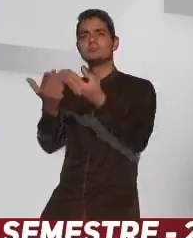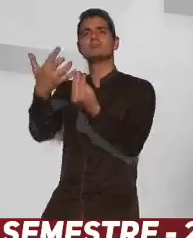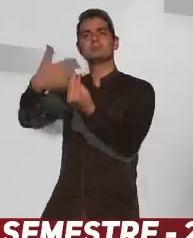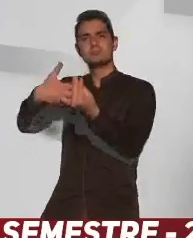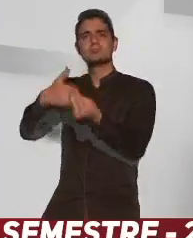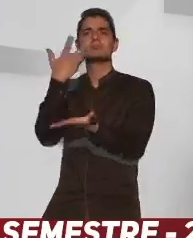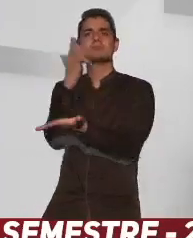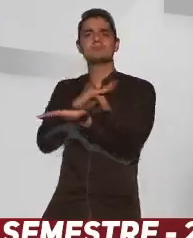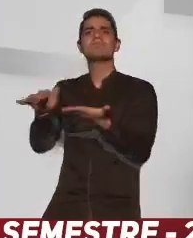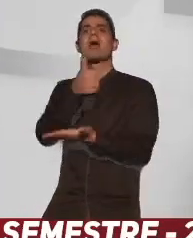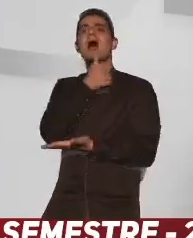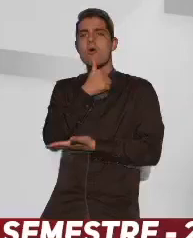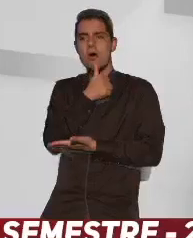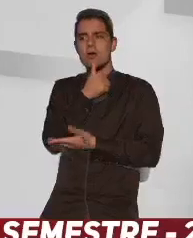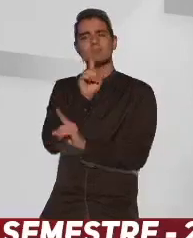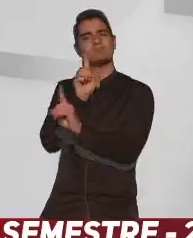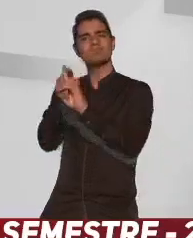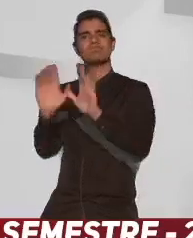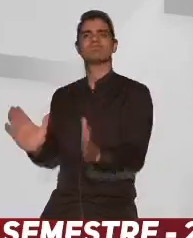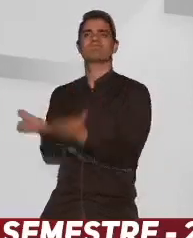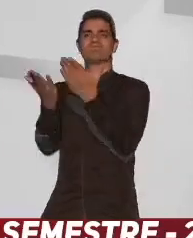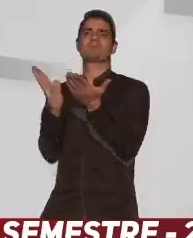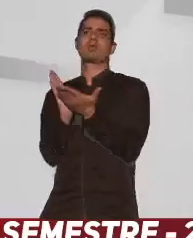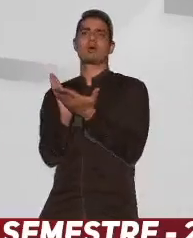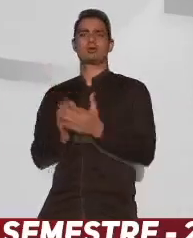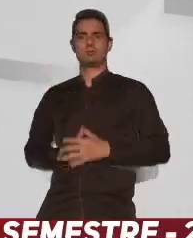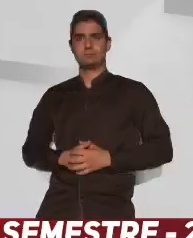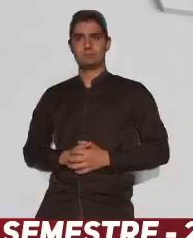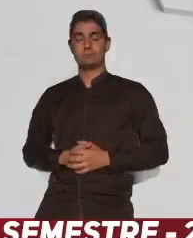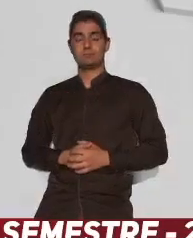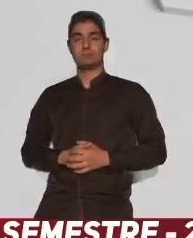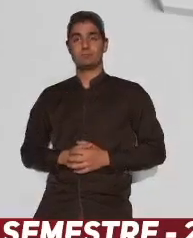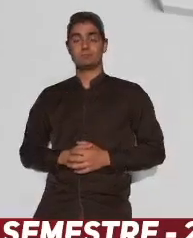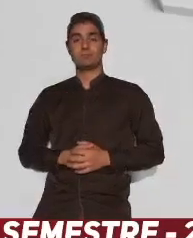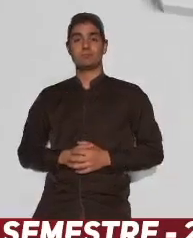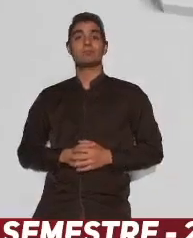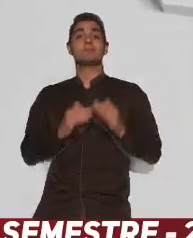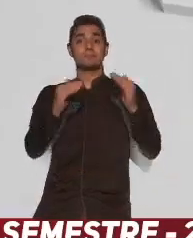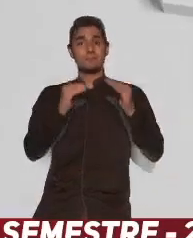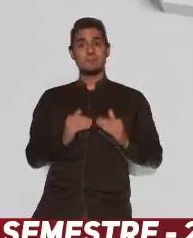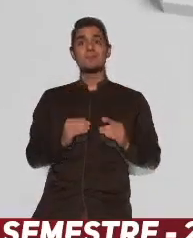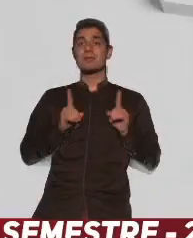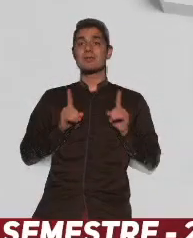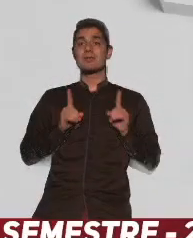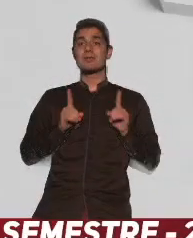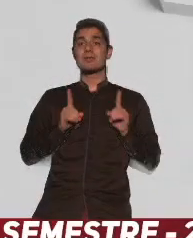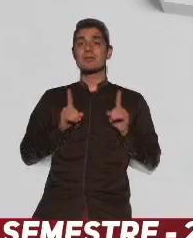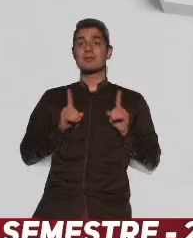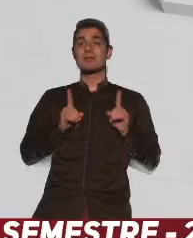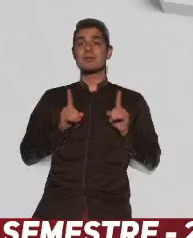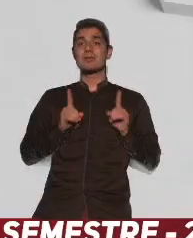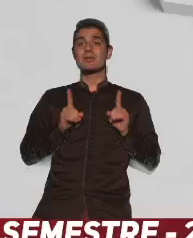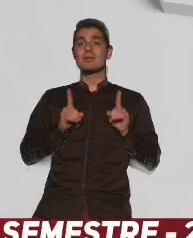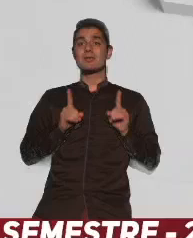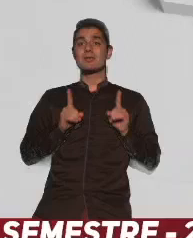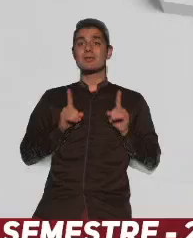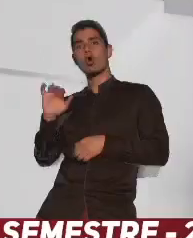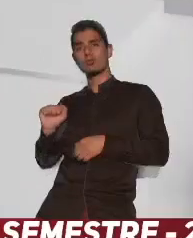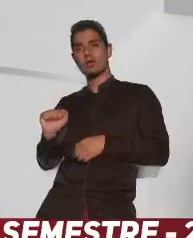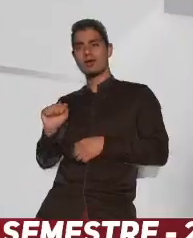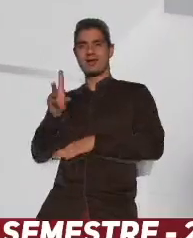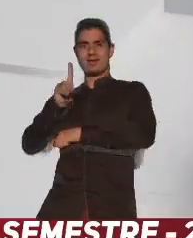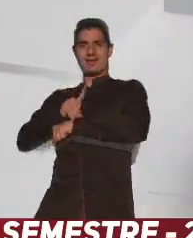la educación. Asimismo, en el municipio de Bosconia, el señor alcalde, doctor Edulfo